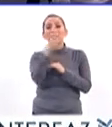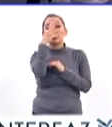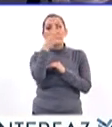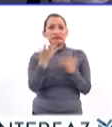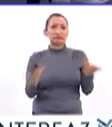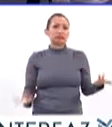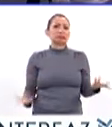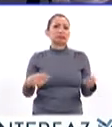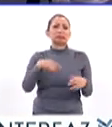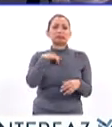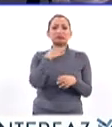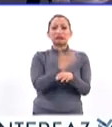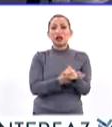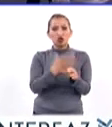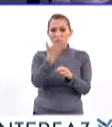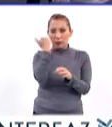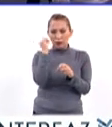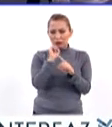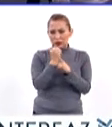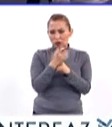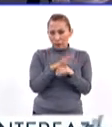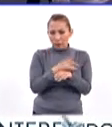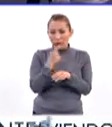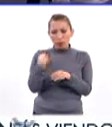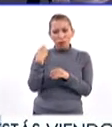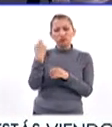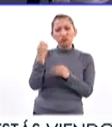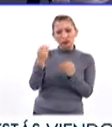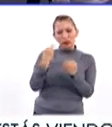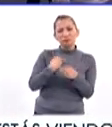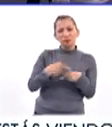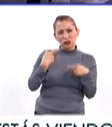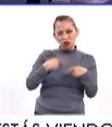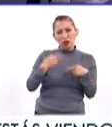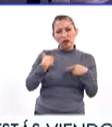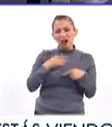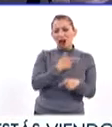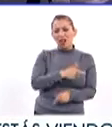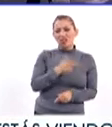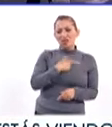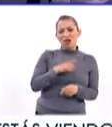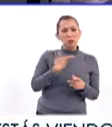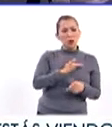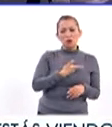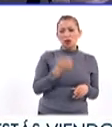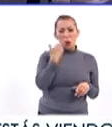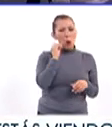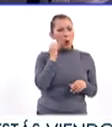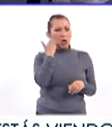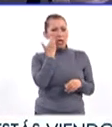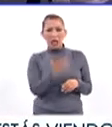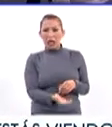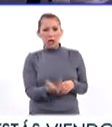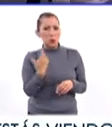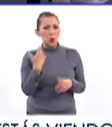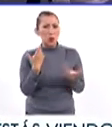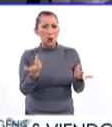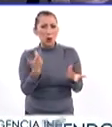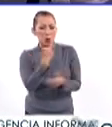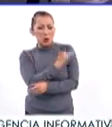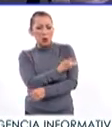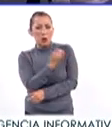2014. Obviamente no sabemos las circunstancias, pero hay muchas personas que rehúsan o que a veces están rehusando